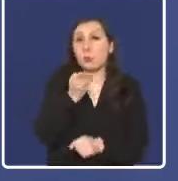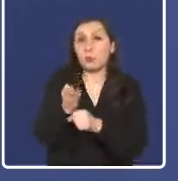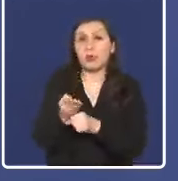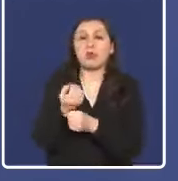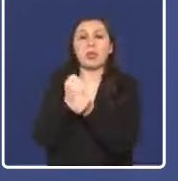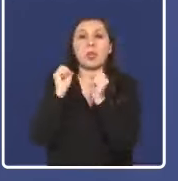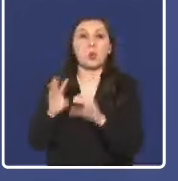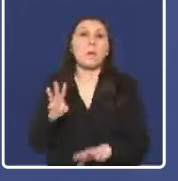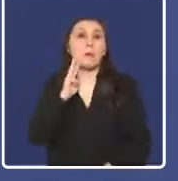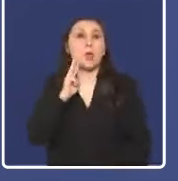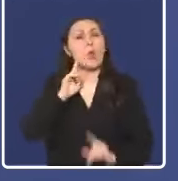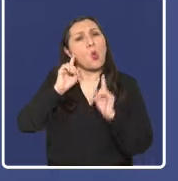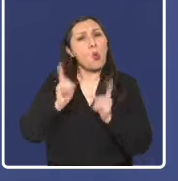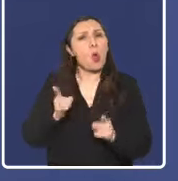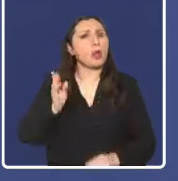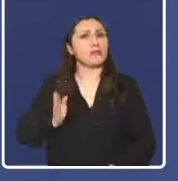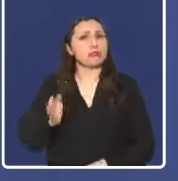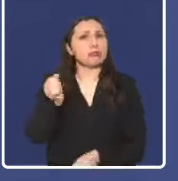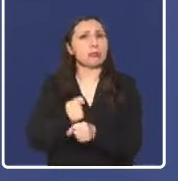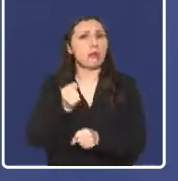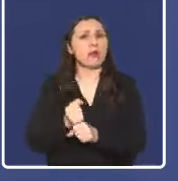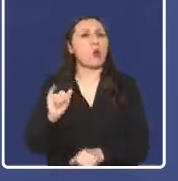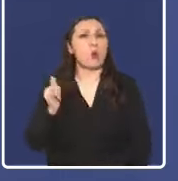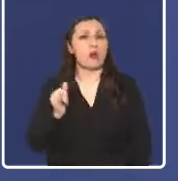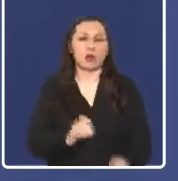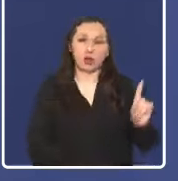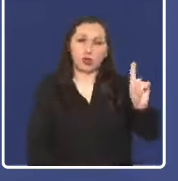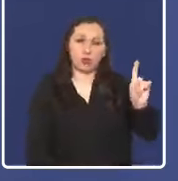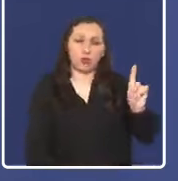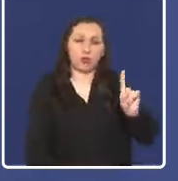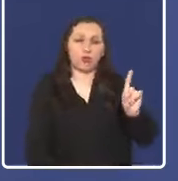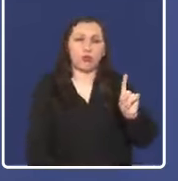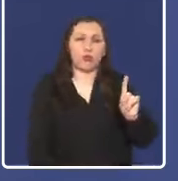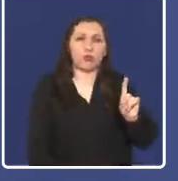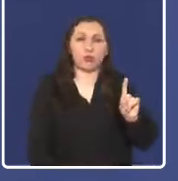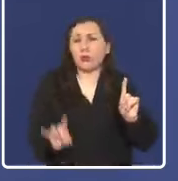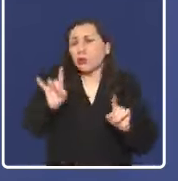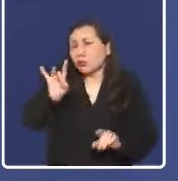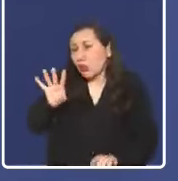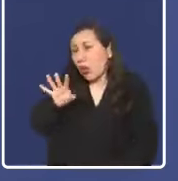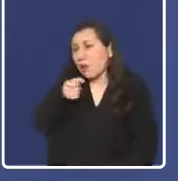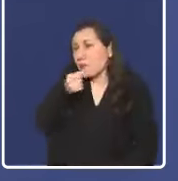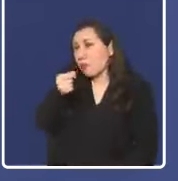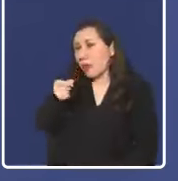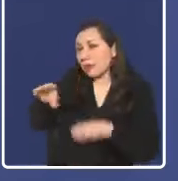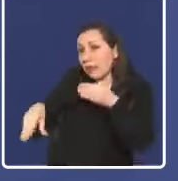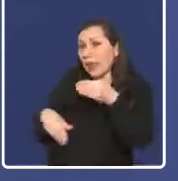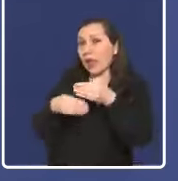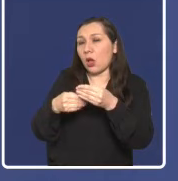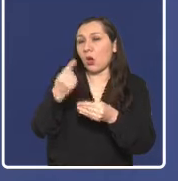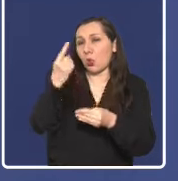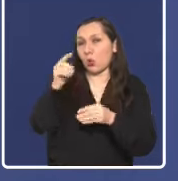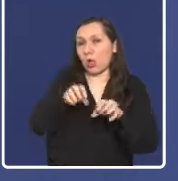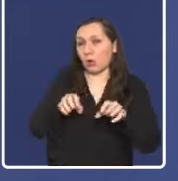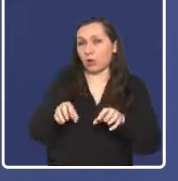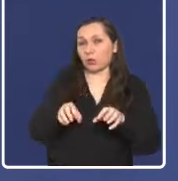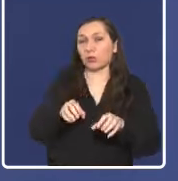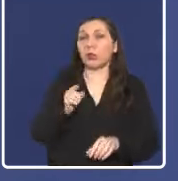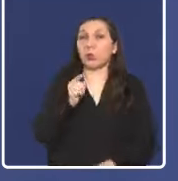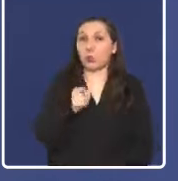día miércoles y él sigue en funciones el día jueves por no, la mañana. No. Y solamente para poder agregar un punto en particular,